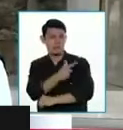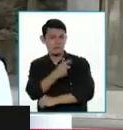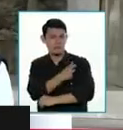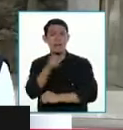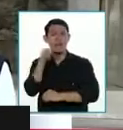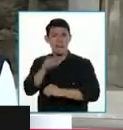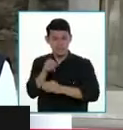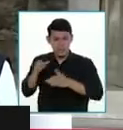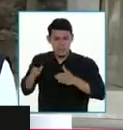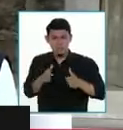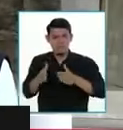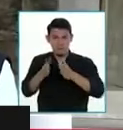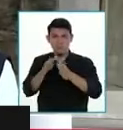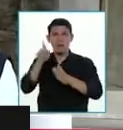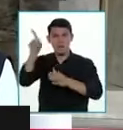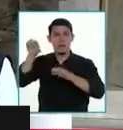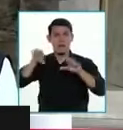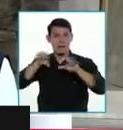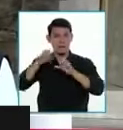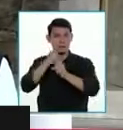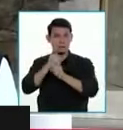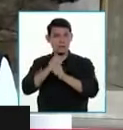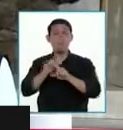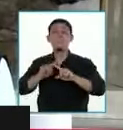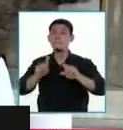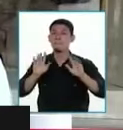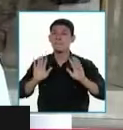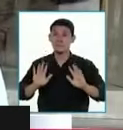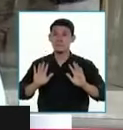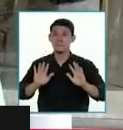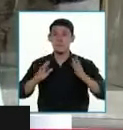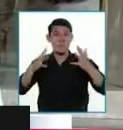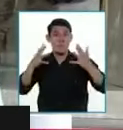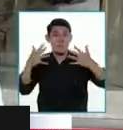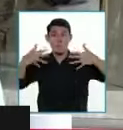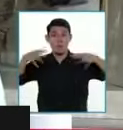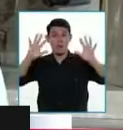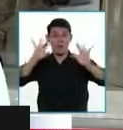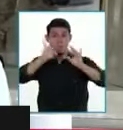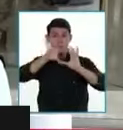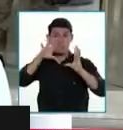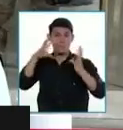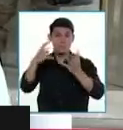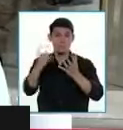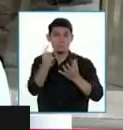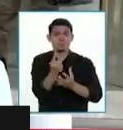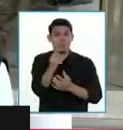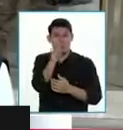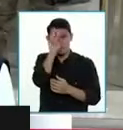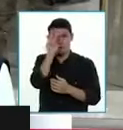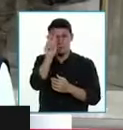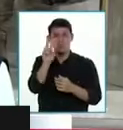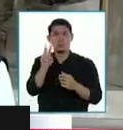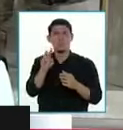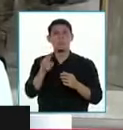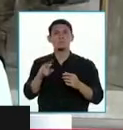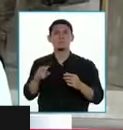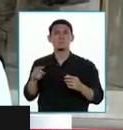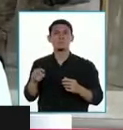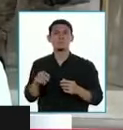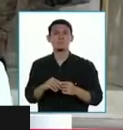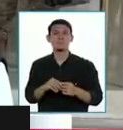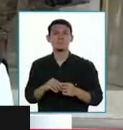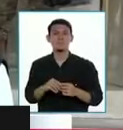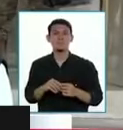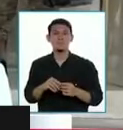Esa es la manera en que ellos operan. Pero en cualquier parte del mundo, no solo en el Perú, no se importa